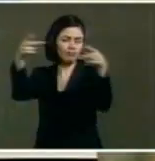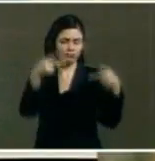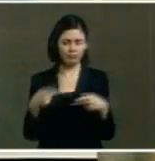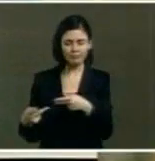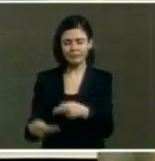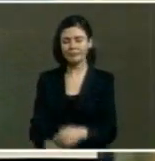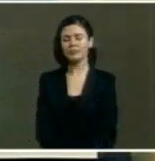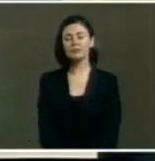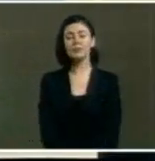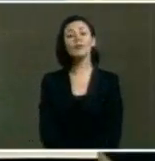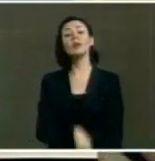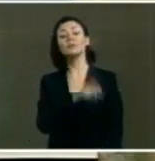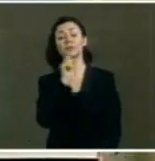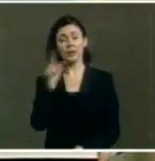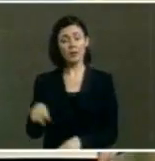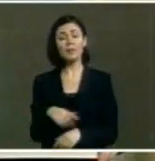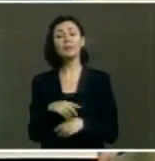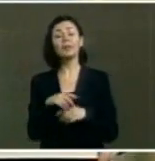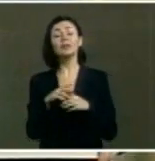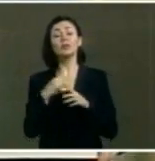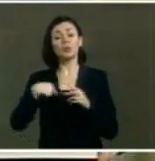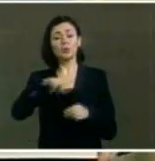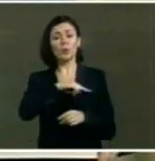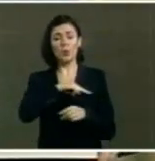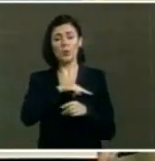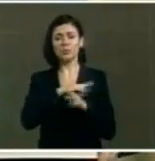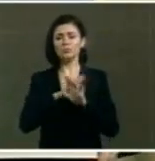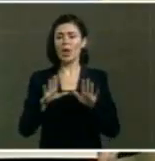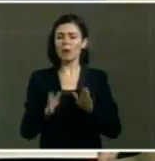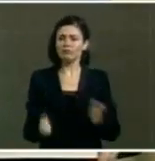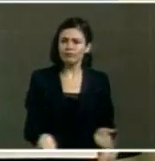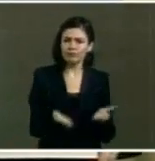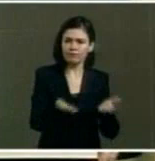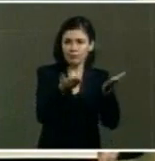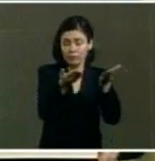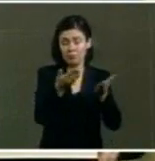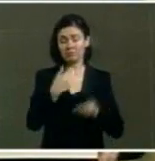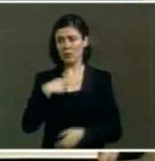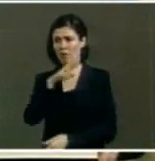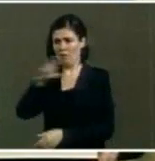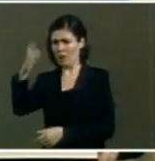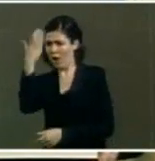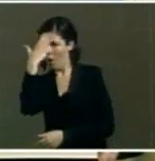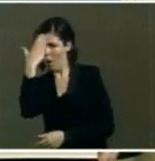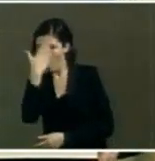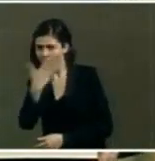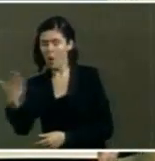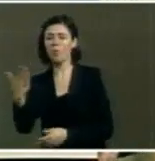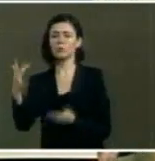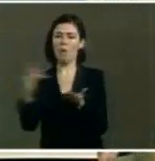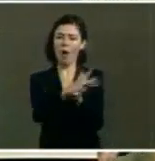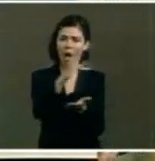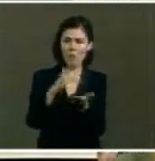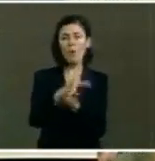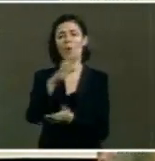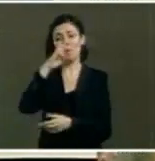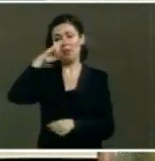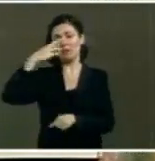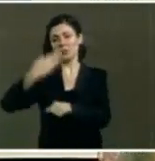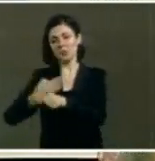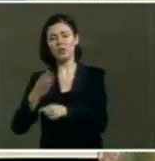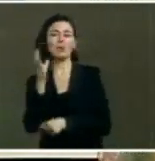hemos impulsado, y aquí quiero reconocer el apoyo responsable del Poder Legislativo, reformas